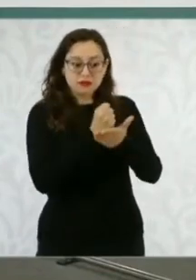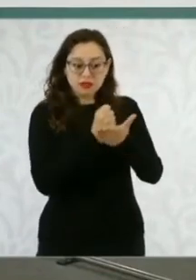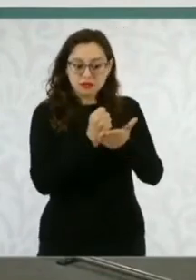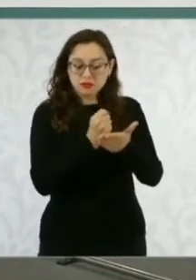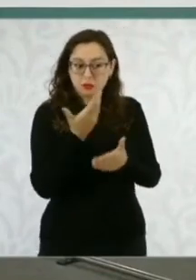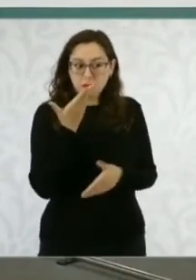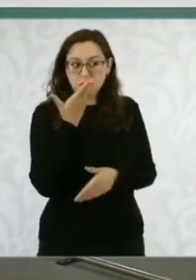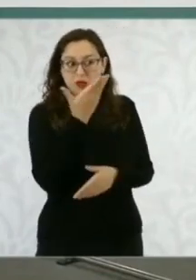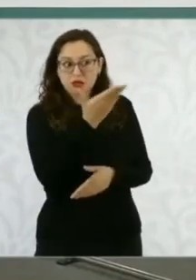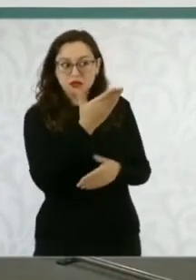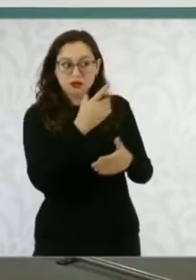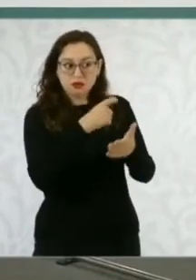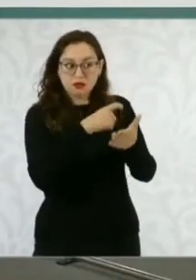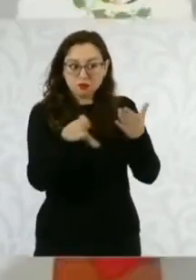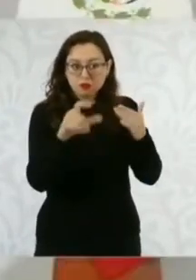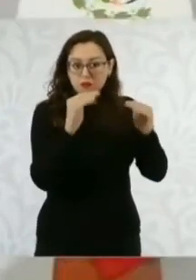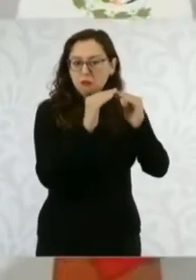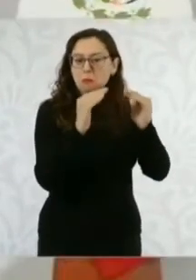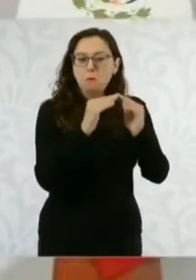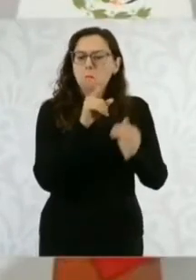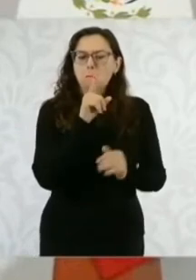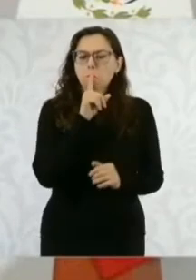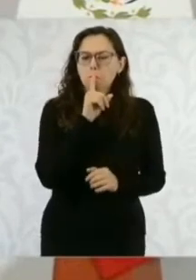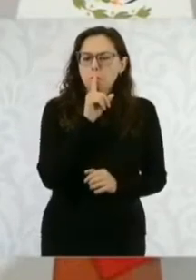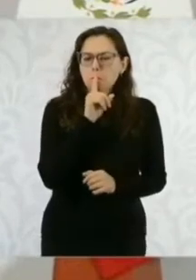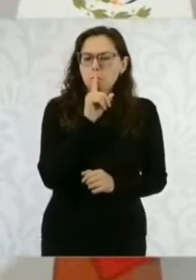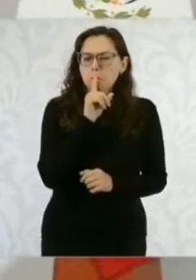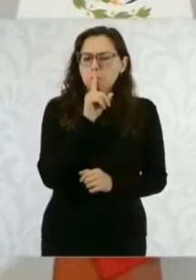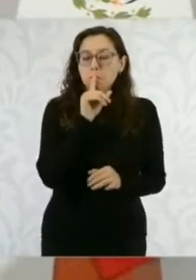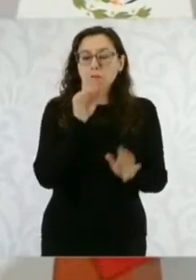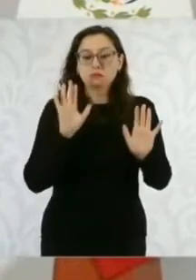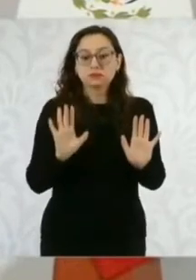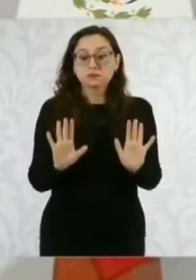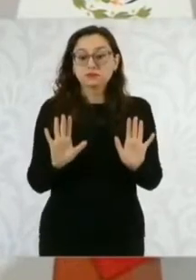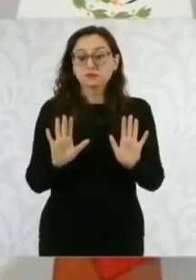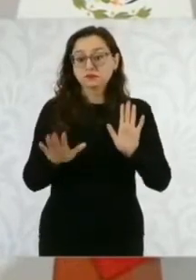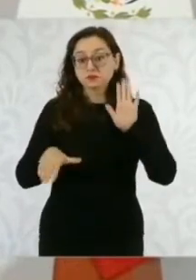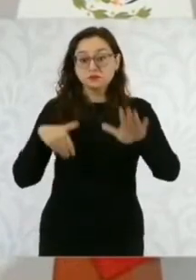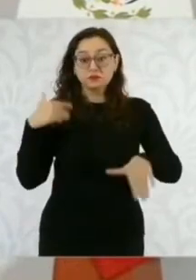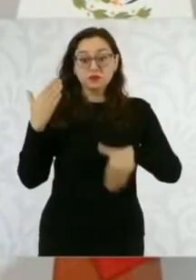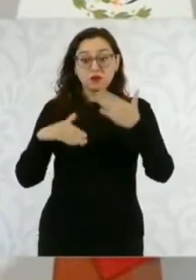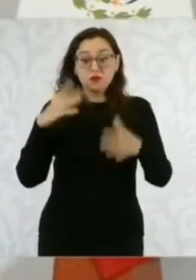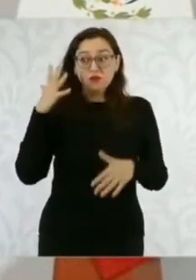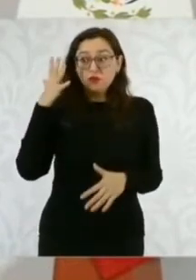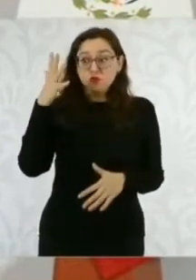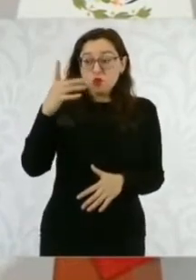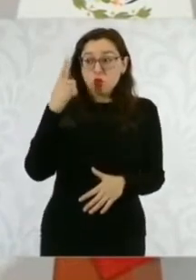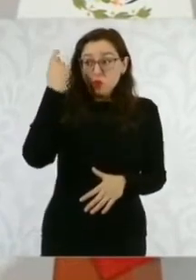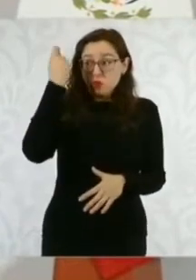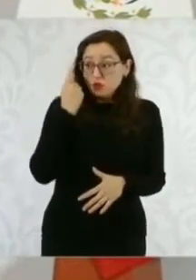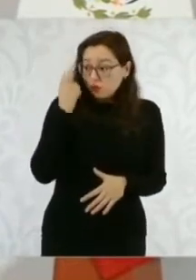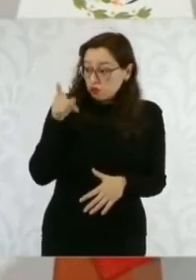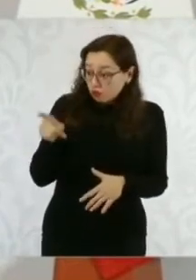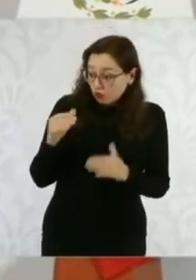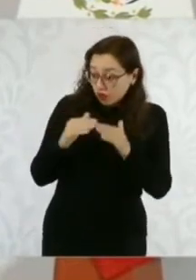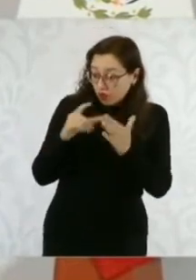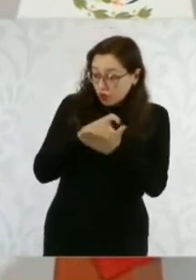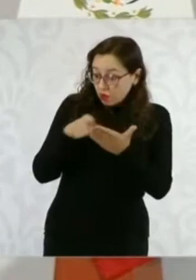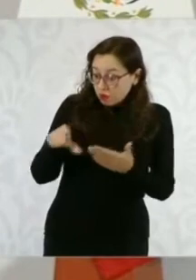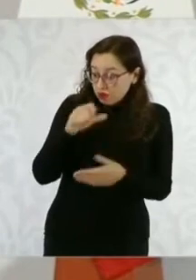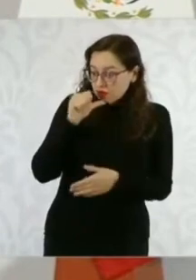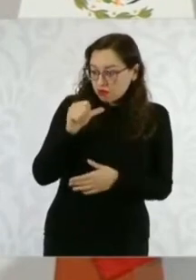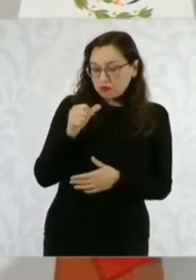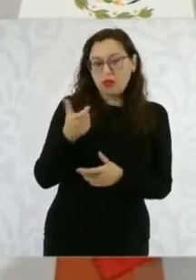pierde, siempre es de ellos. Lo ocupan para vivienda o lo ocupan para su jubilación.